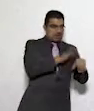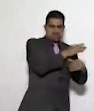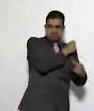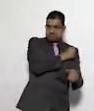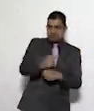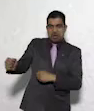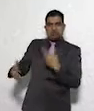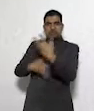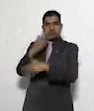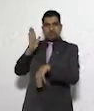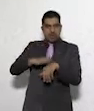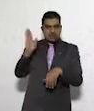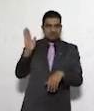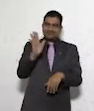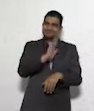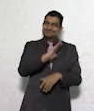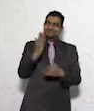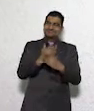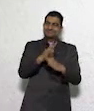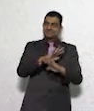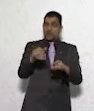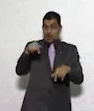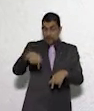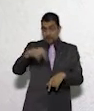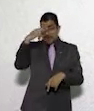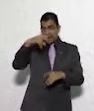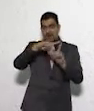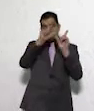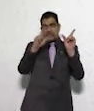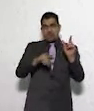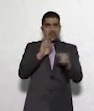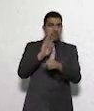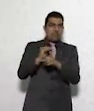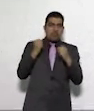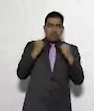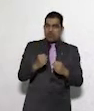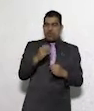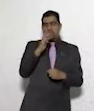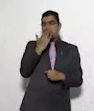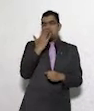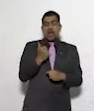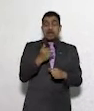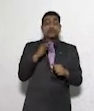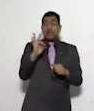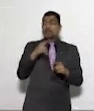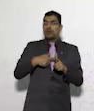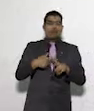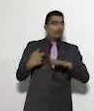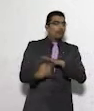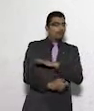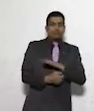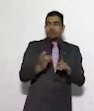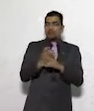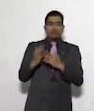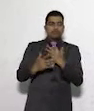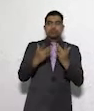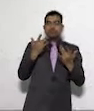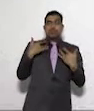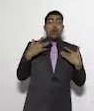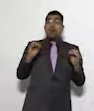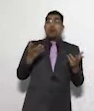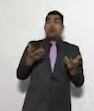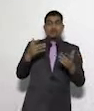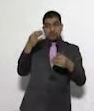no podrá haber en este país seguridad si persiste la impunidad. De ahí que